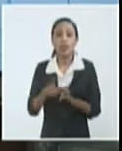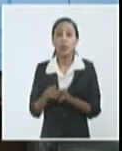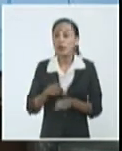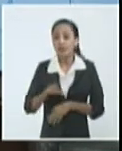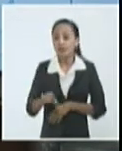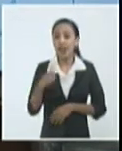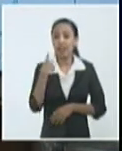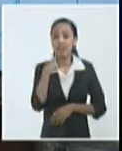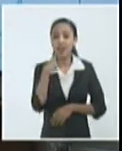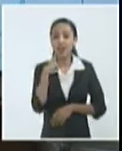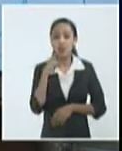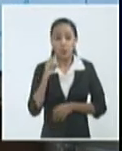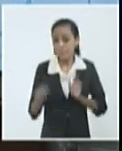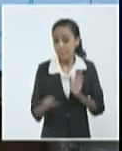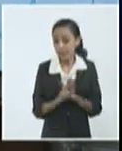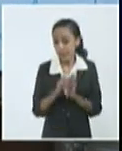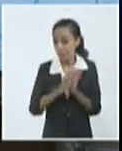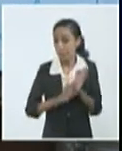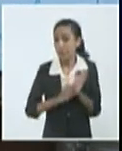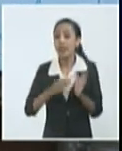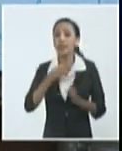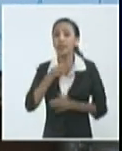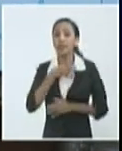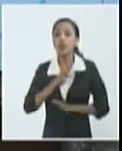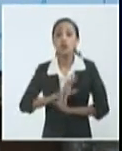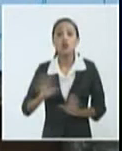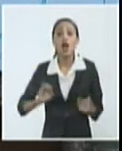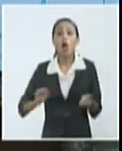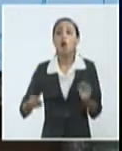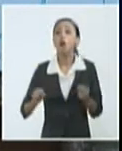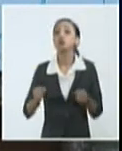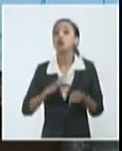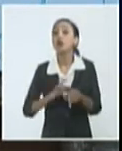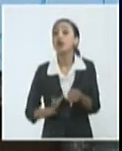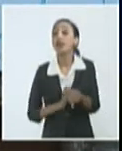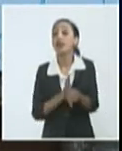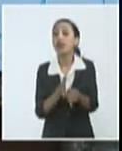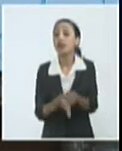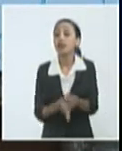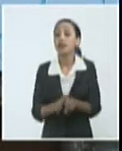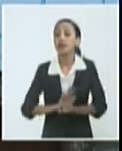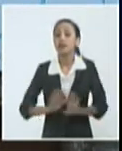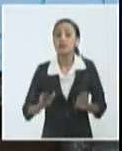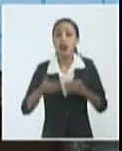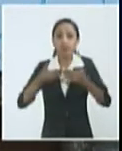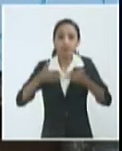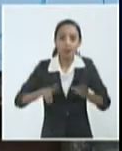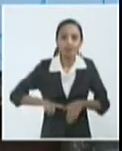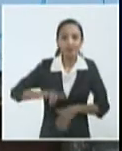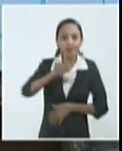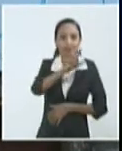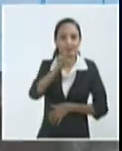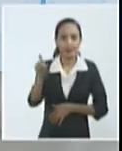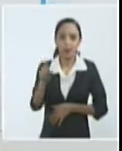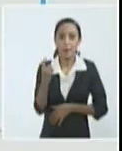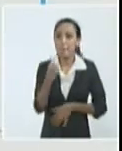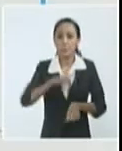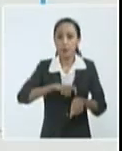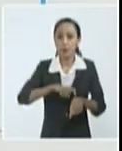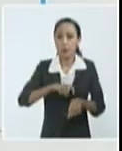principios de enero, que ya teníamos un control de la pandemia, abrimos las fronteras. En aquel momento fue el primer momento que